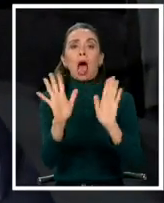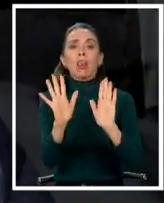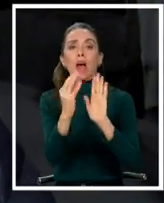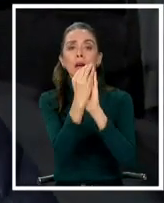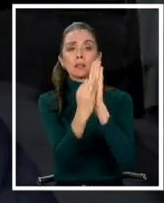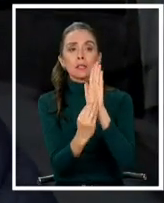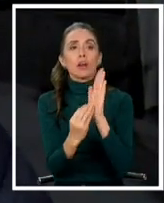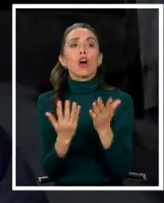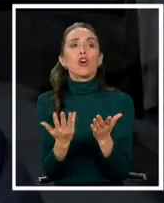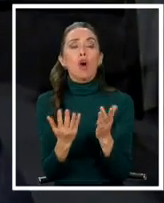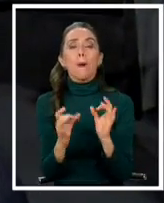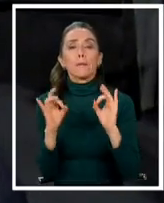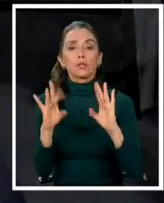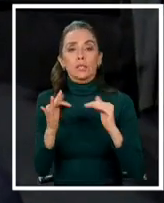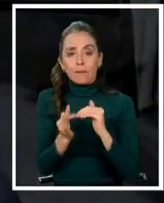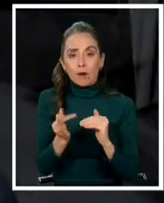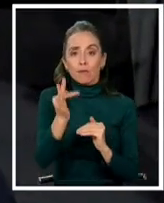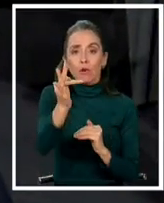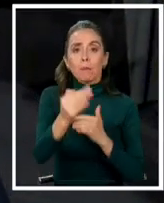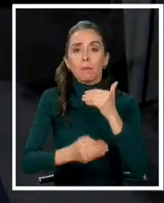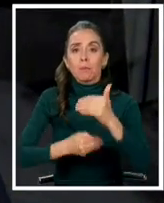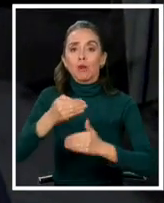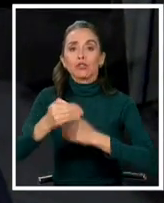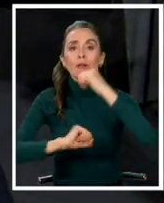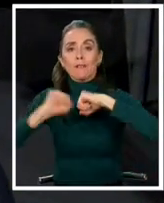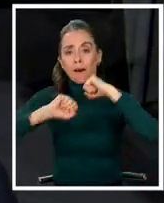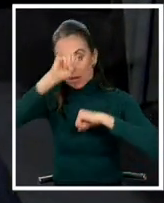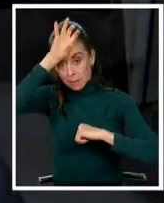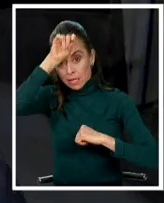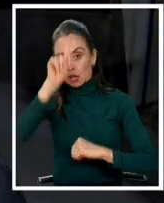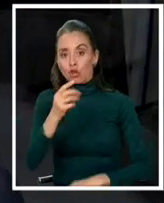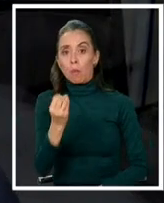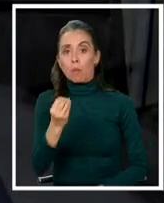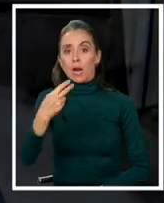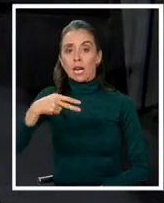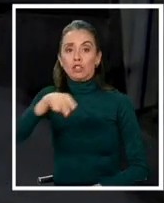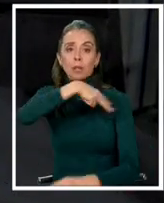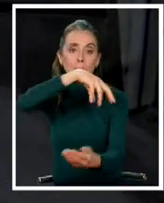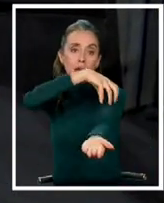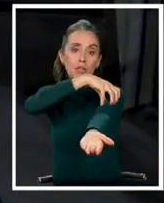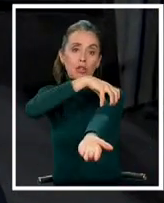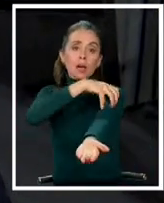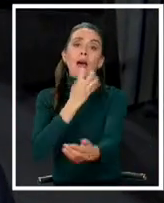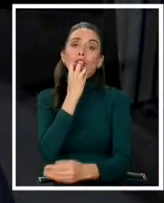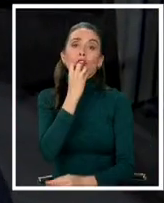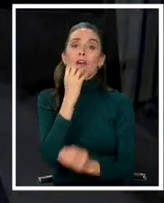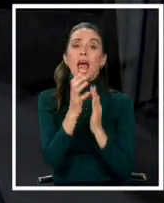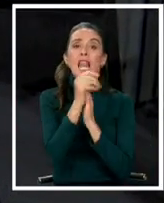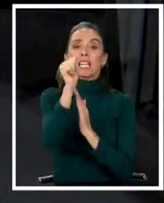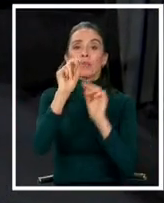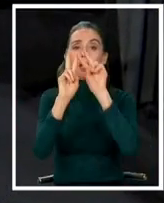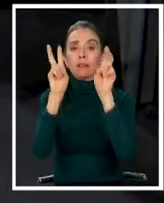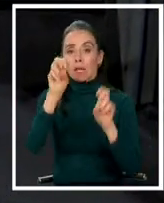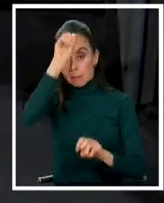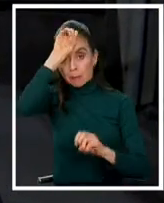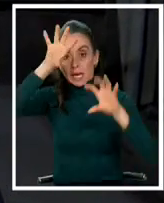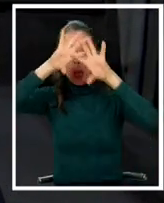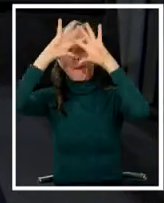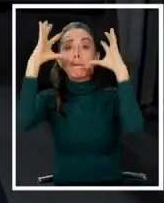cómo se van a establecer de aquí en adelante el proceso minero, no es una buena noticia para esta región. Somos la región líder en materia minera en el